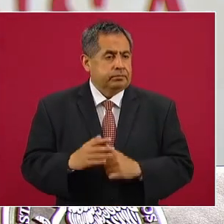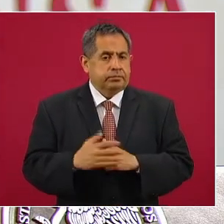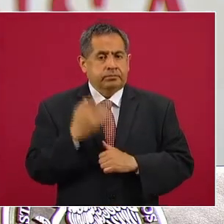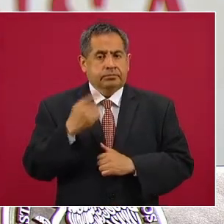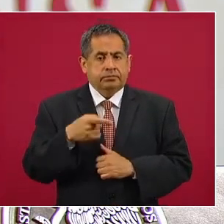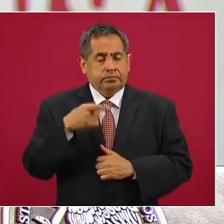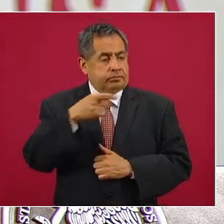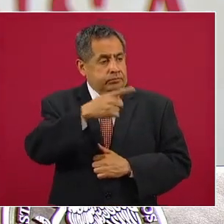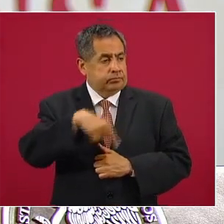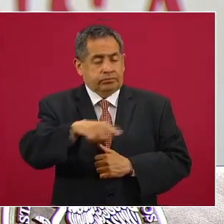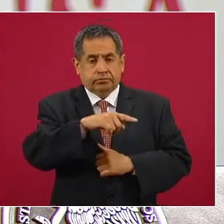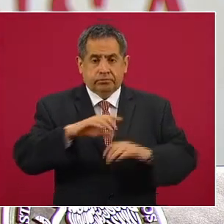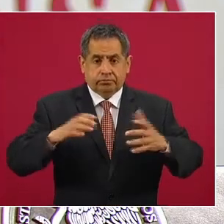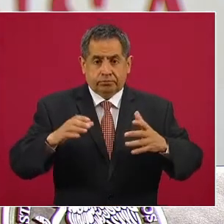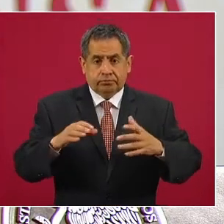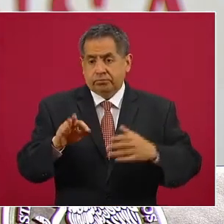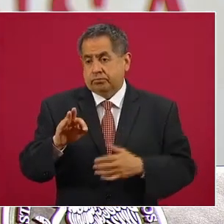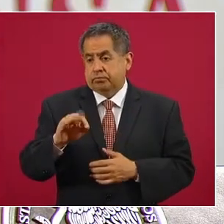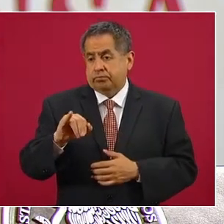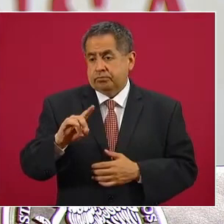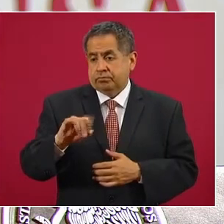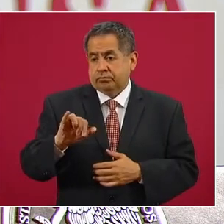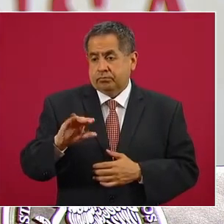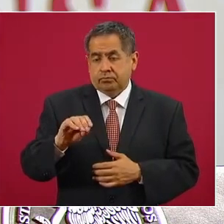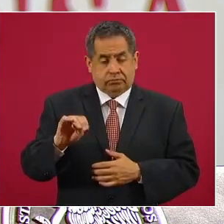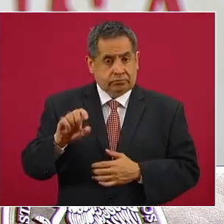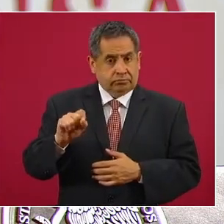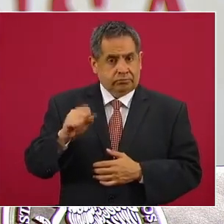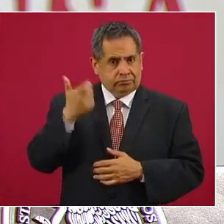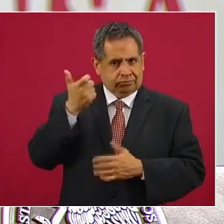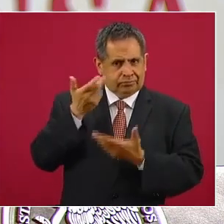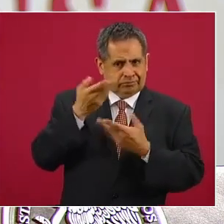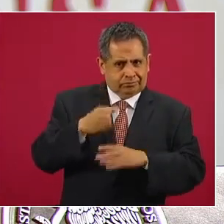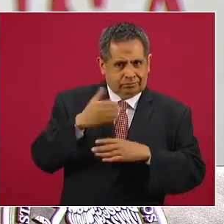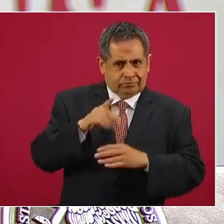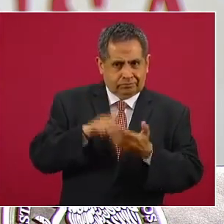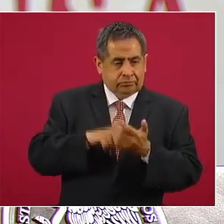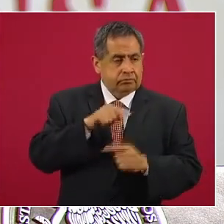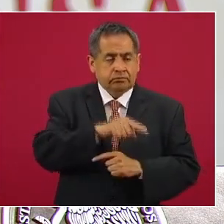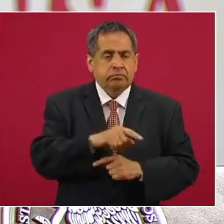porque estos fideicomisos no tenían